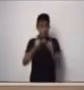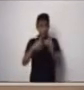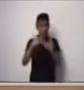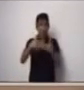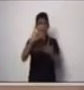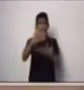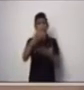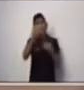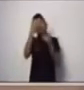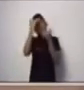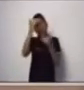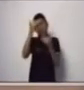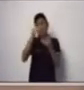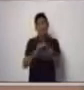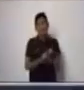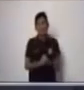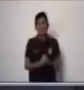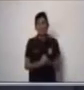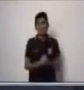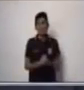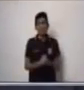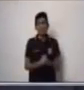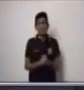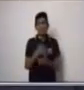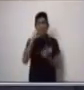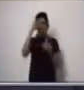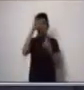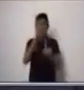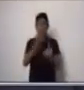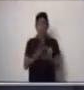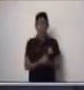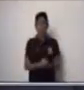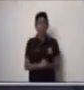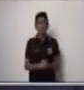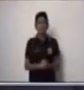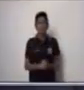así que muchas gracias Dios los bendiga